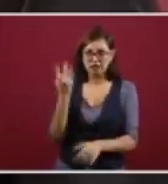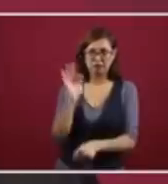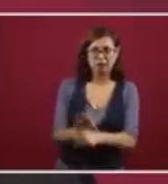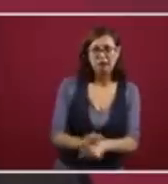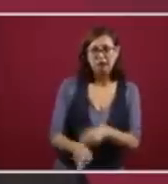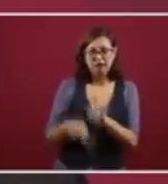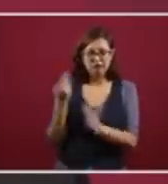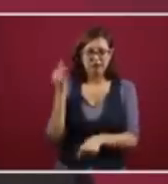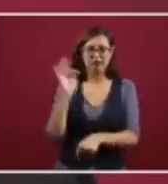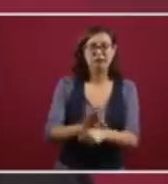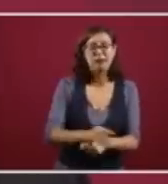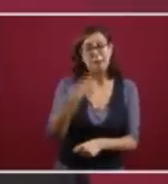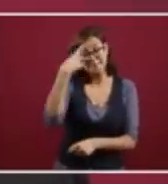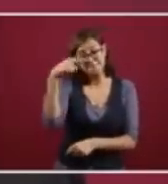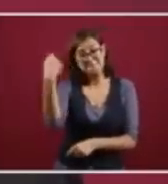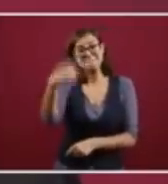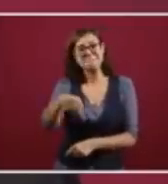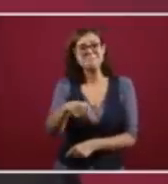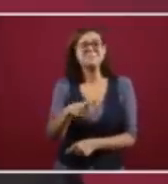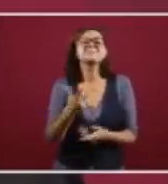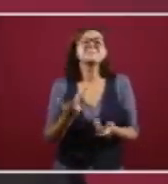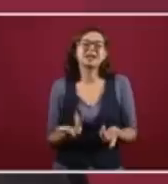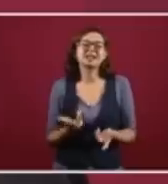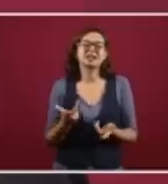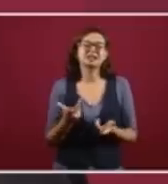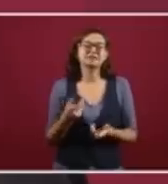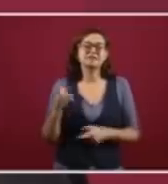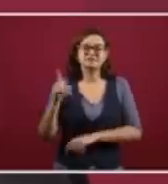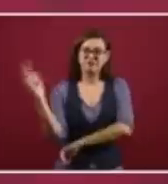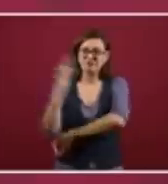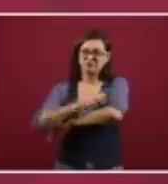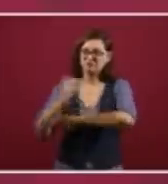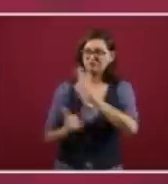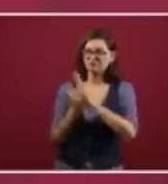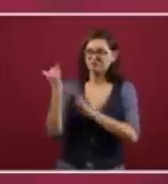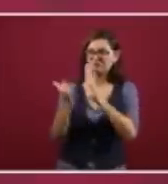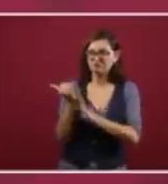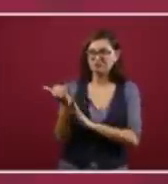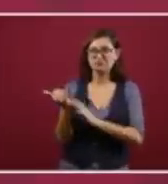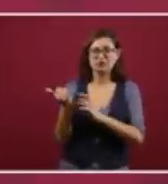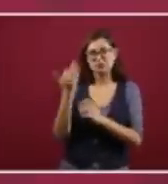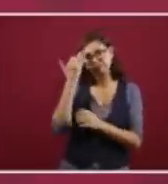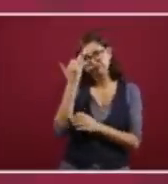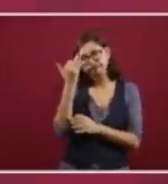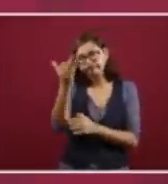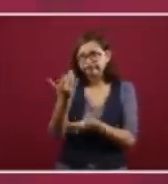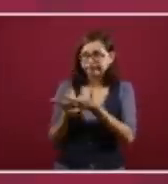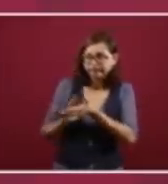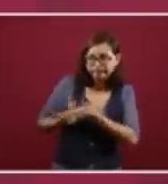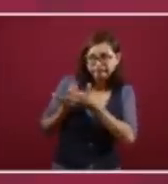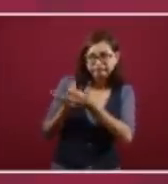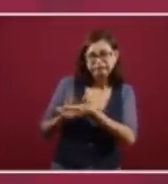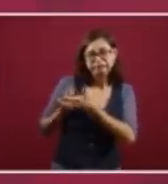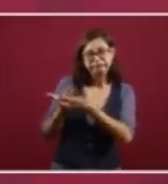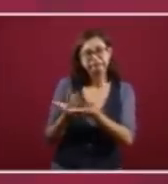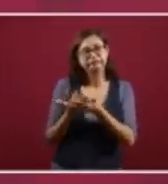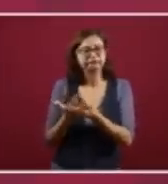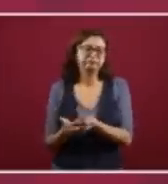con propósitos políticos, no hay